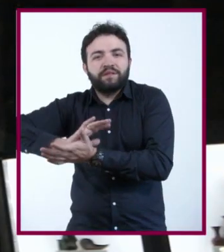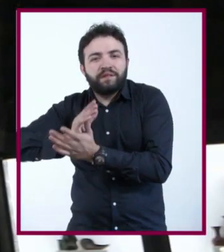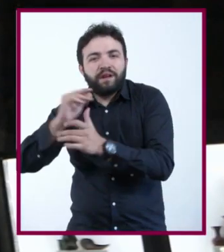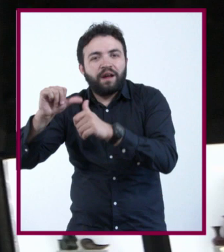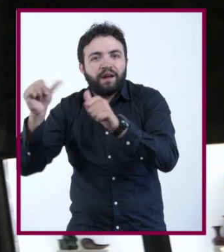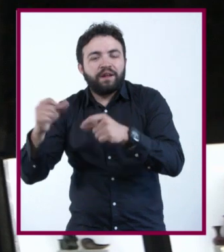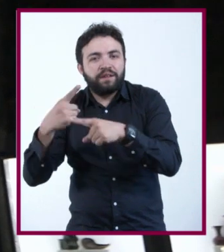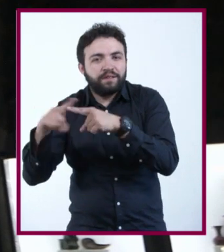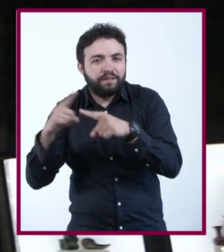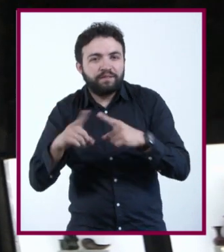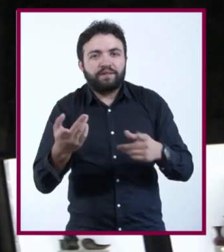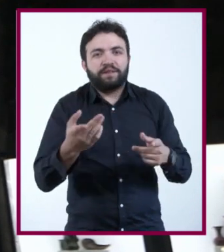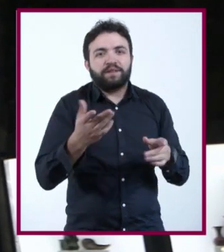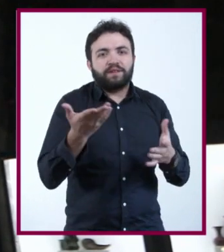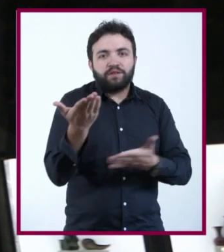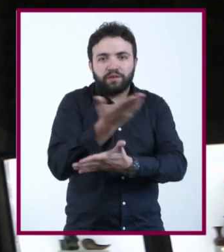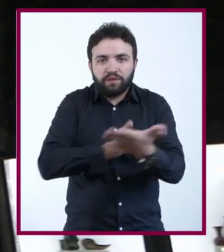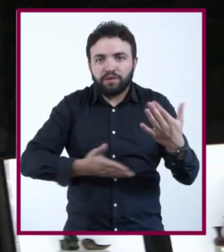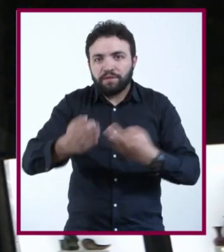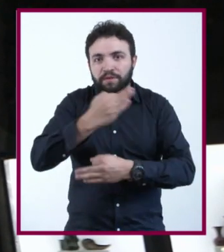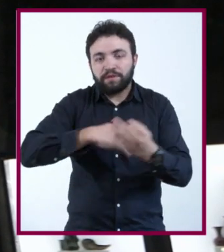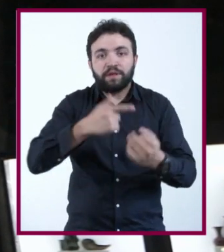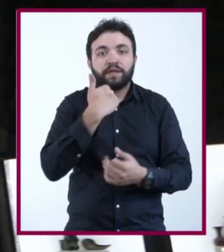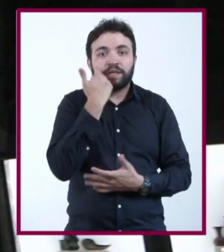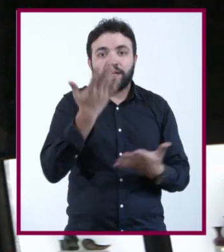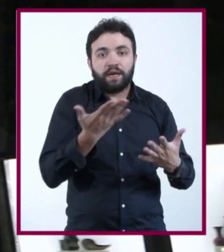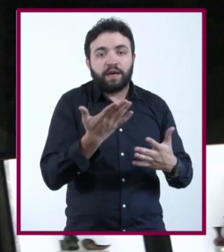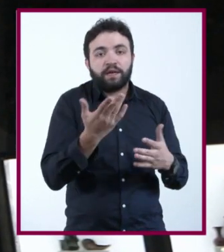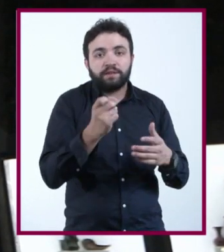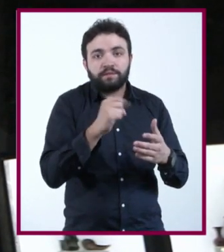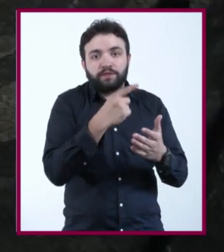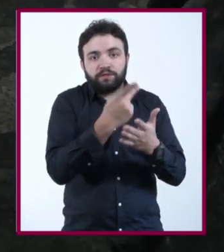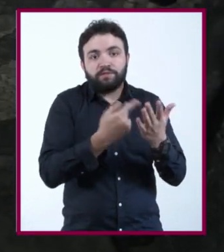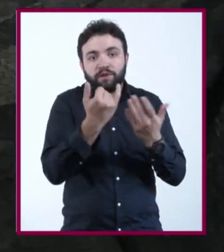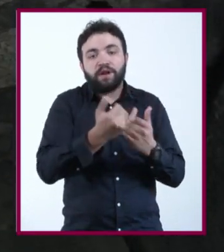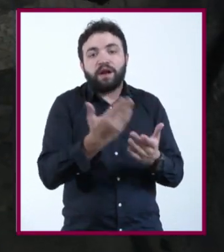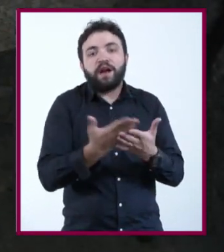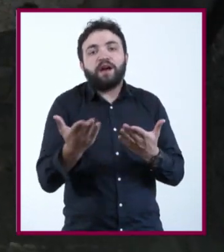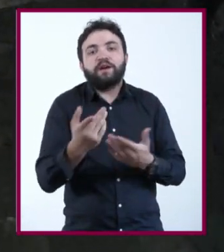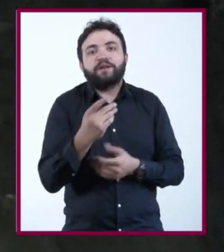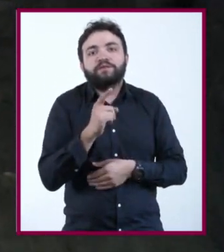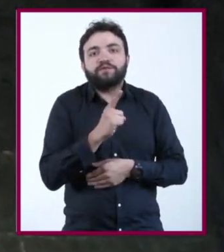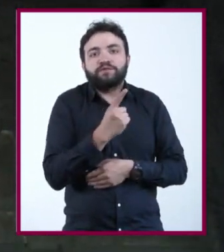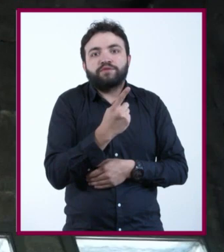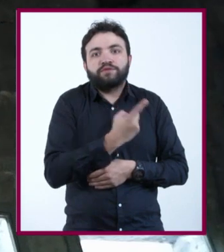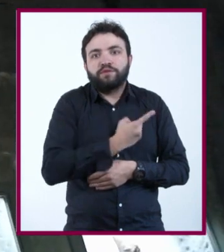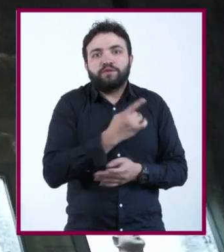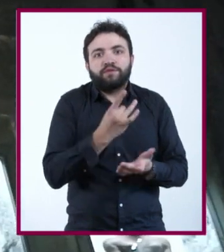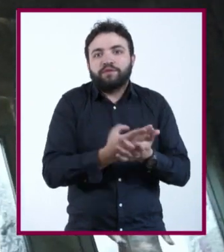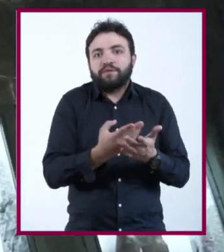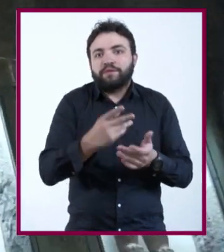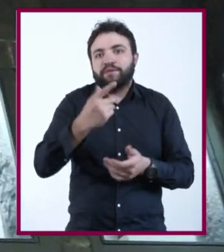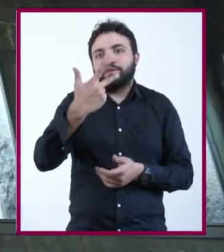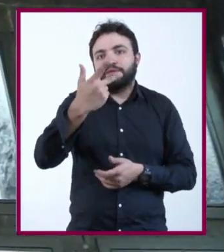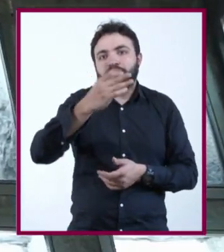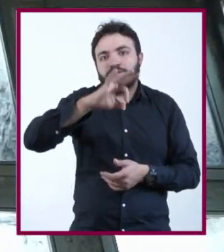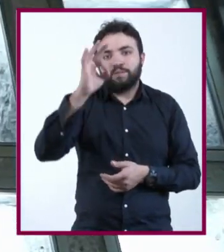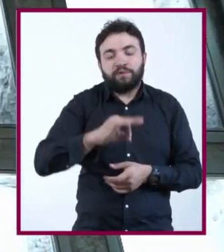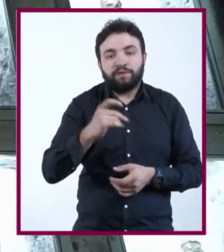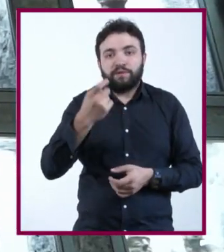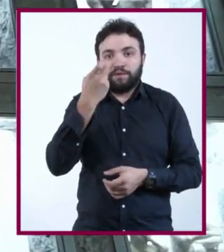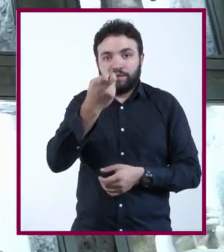los artistas y los artesanos estuvieran colaborando. Entonces quería hacer un proyecto del que hoy solo tenemos el 8%. Este templo,